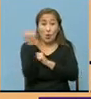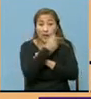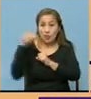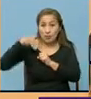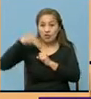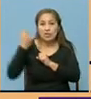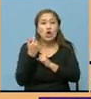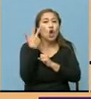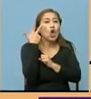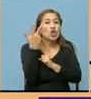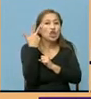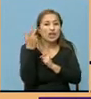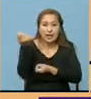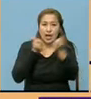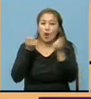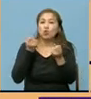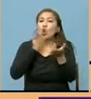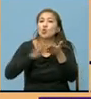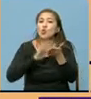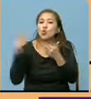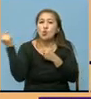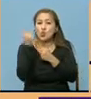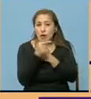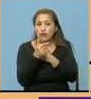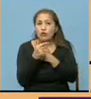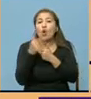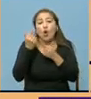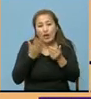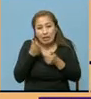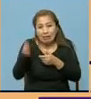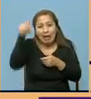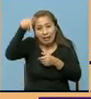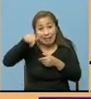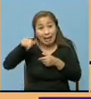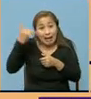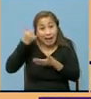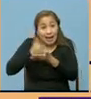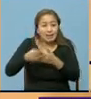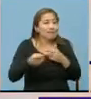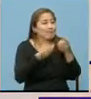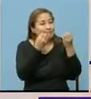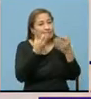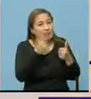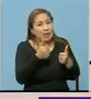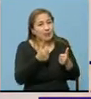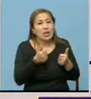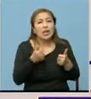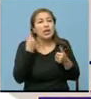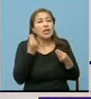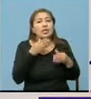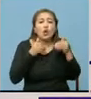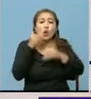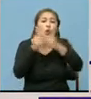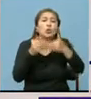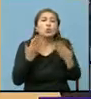tres vehículos 0km que hoy lo está acusando quedaron para el municipio de monterrico bien qué pasó va a